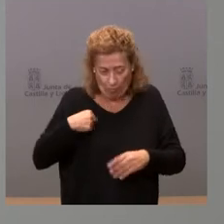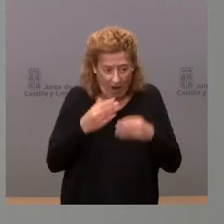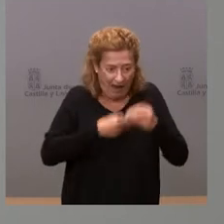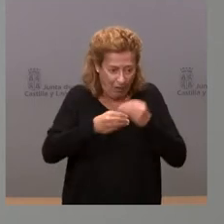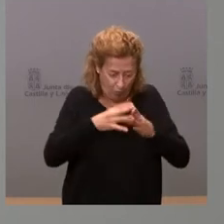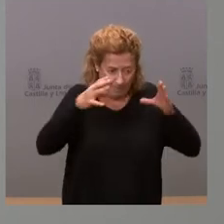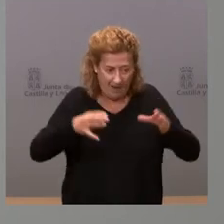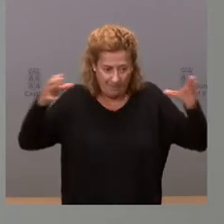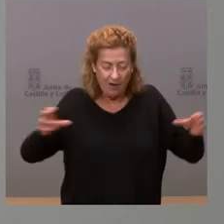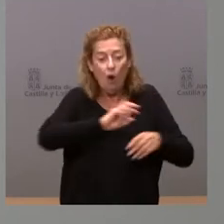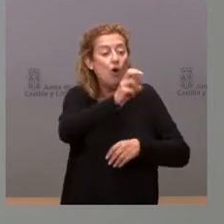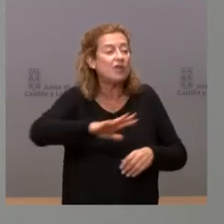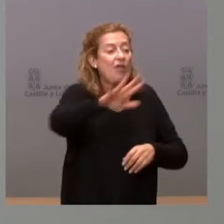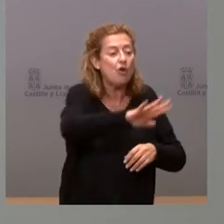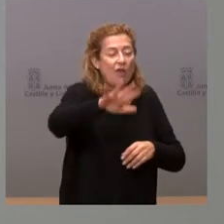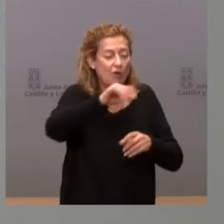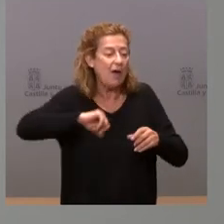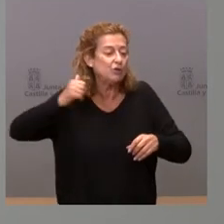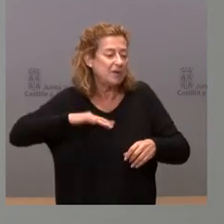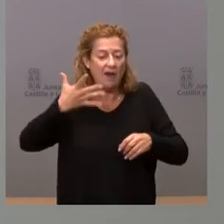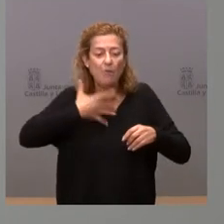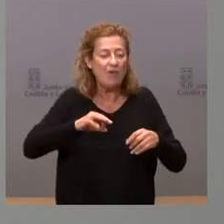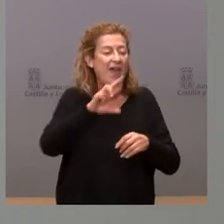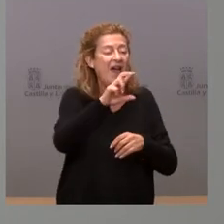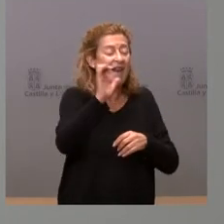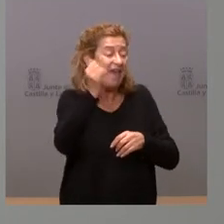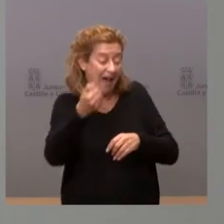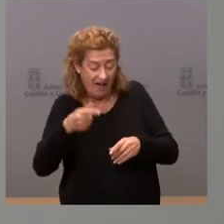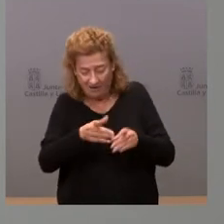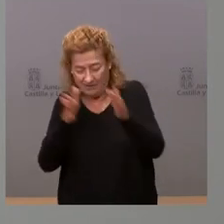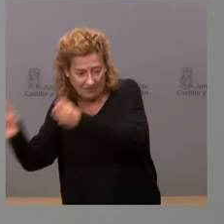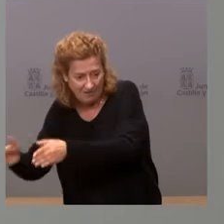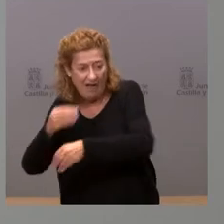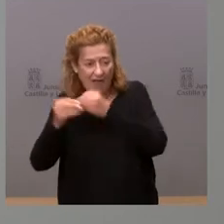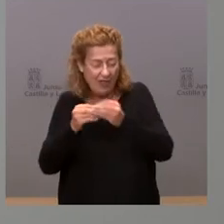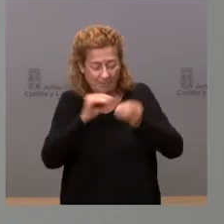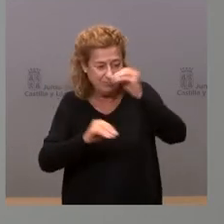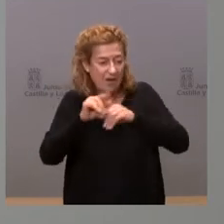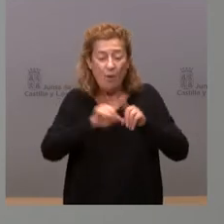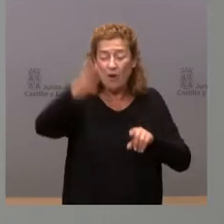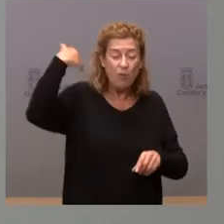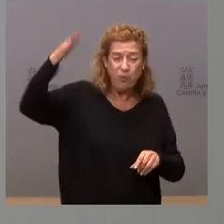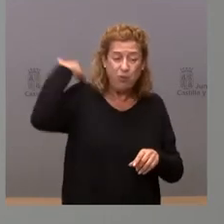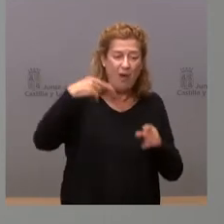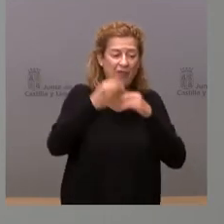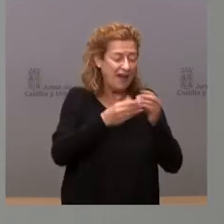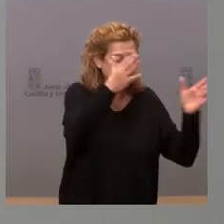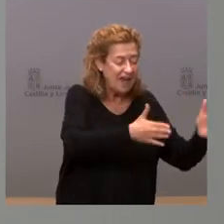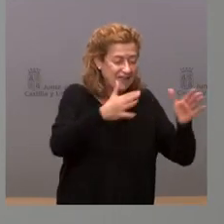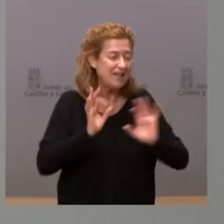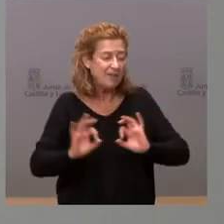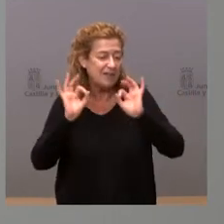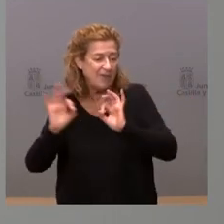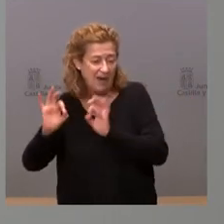hacia otras zonas del hospital como pueden ser las reanimaciones lo cual nos obligaría a reajustar otra vez la asistencia en cuanto a las